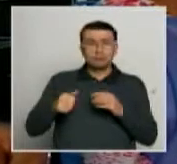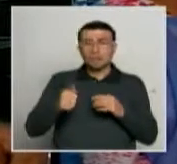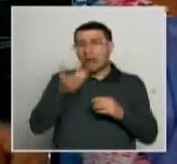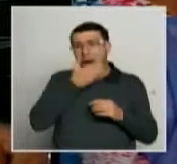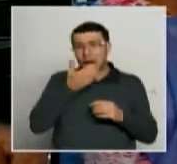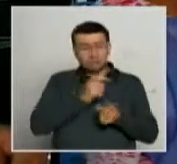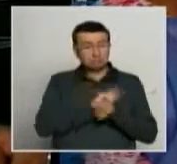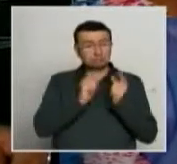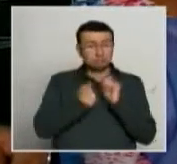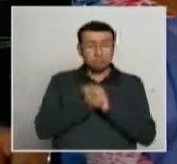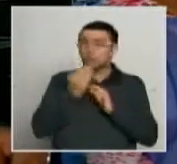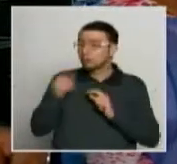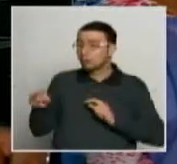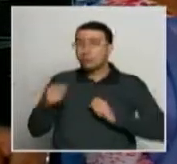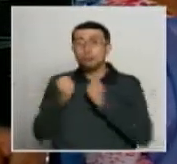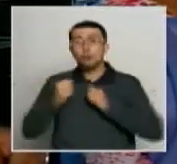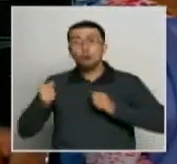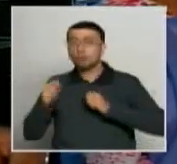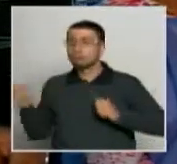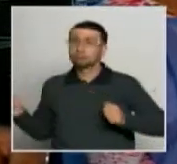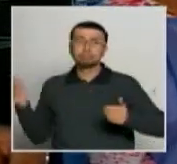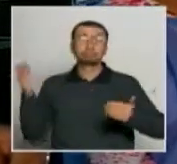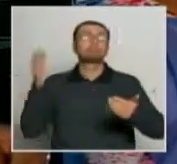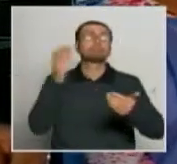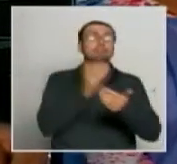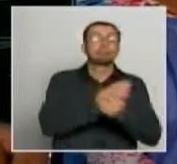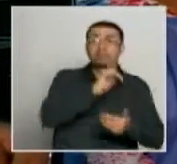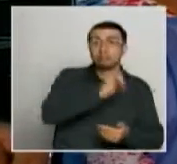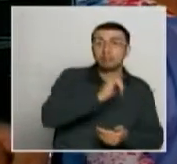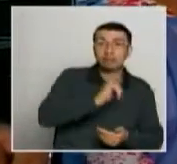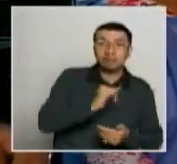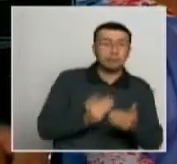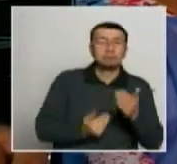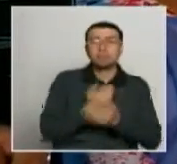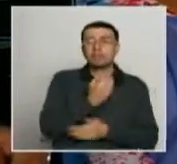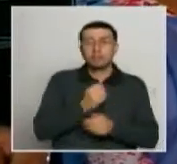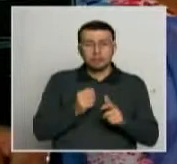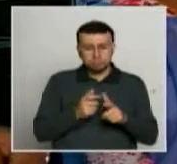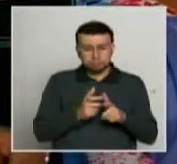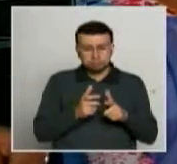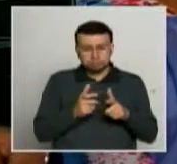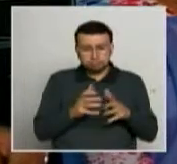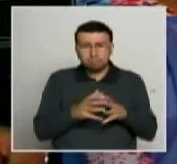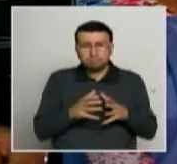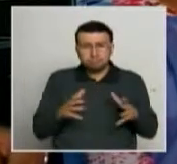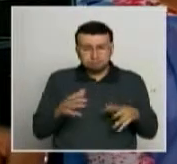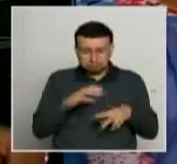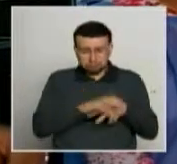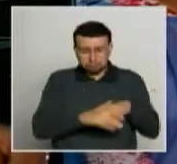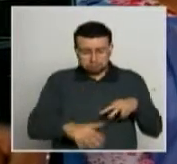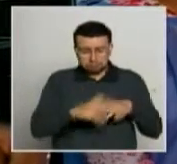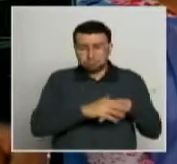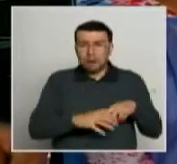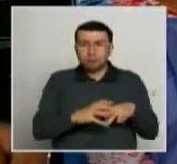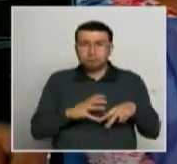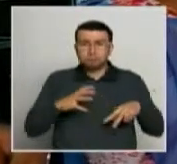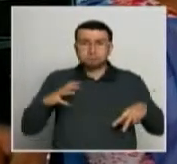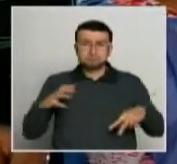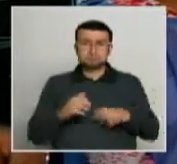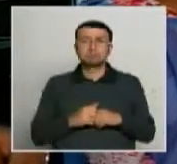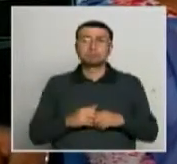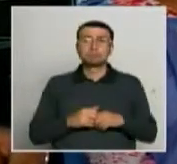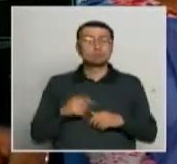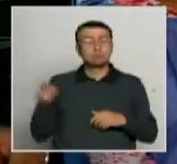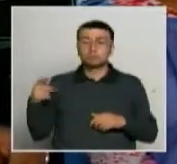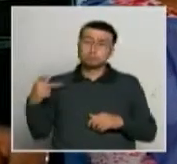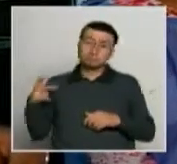me vengo de Bogotá para Ibagué y ahí se me comienzan a inflamar las piernas y tengo también retención de líquidos cuando